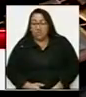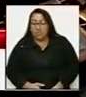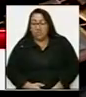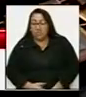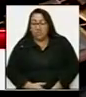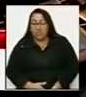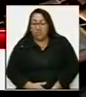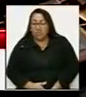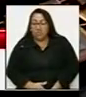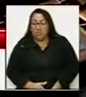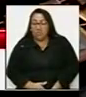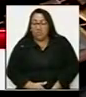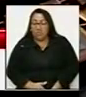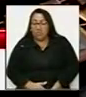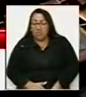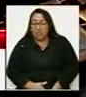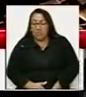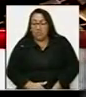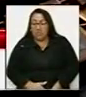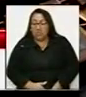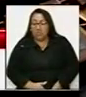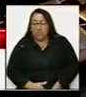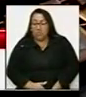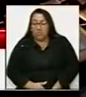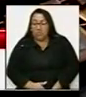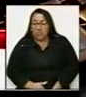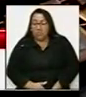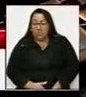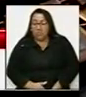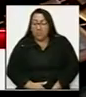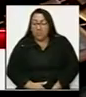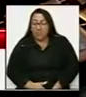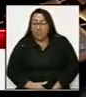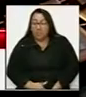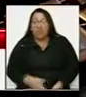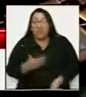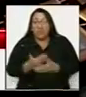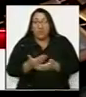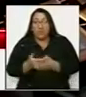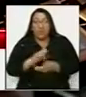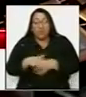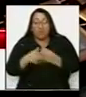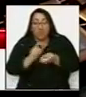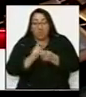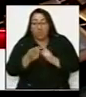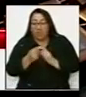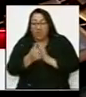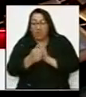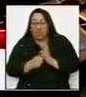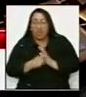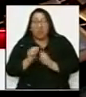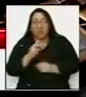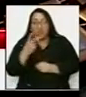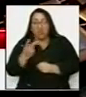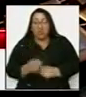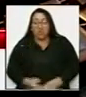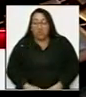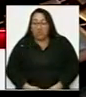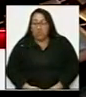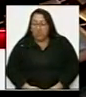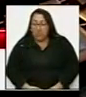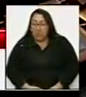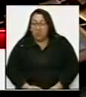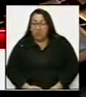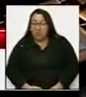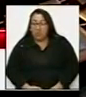la propuesta que usted plantea en las disposiciones complementarias derogatorias en el artículo segundo,